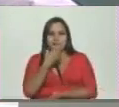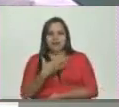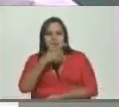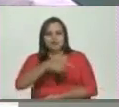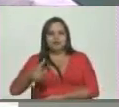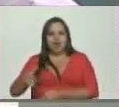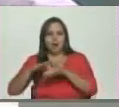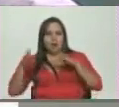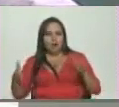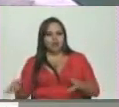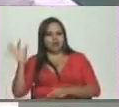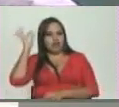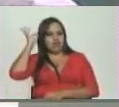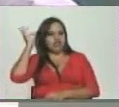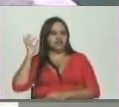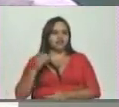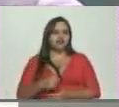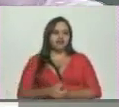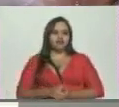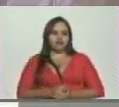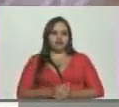Cabello.